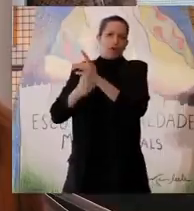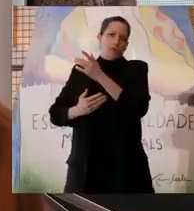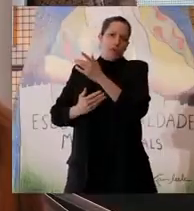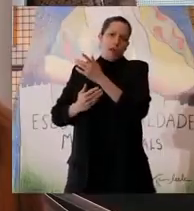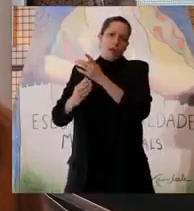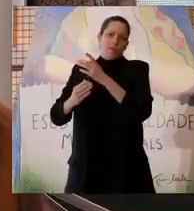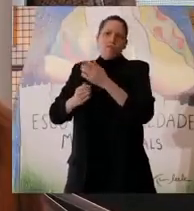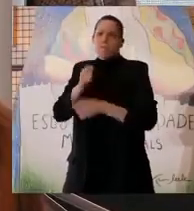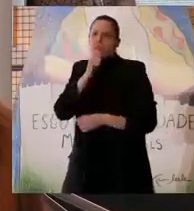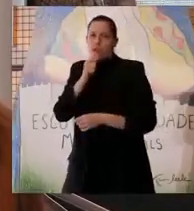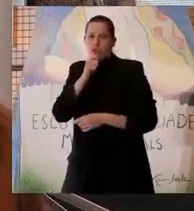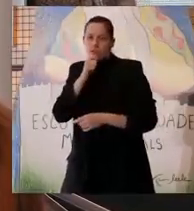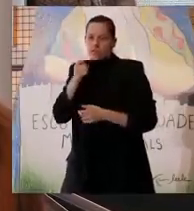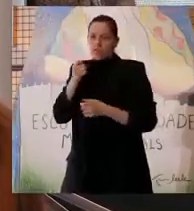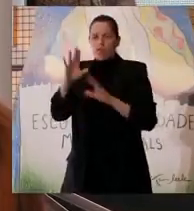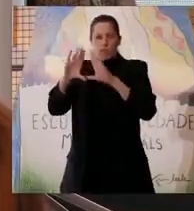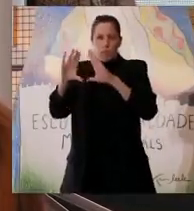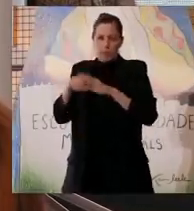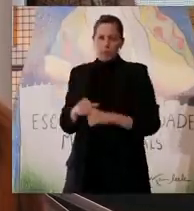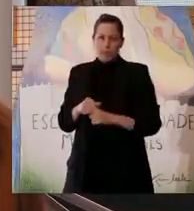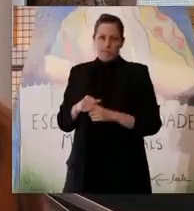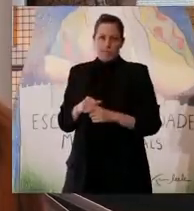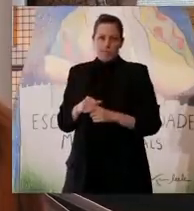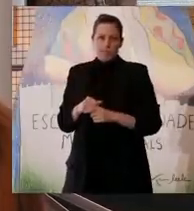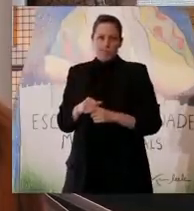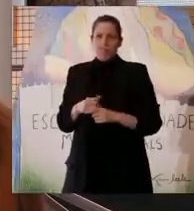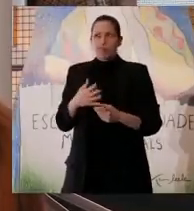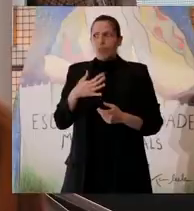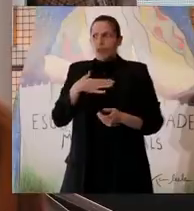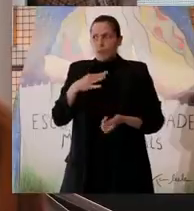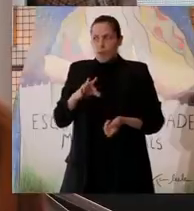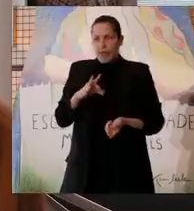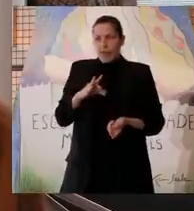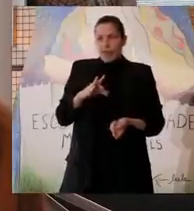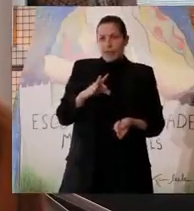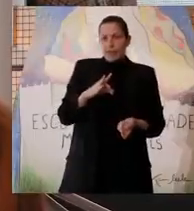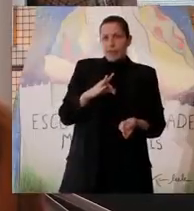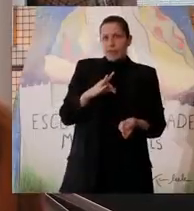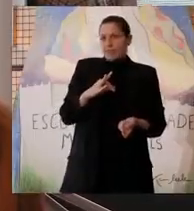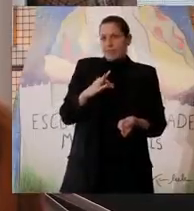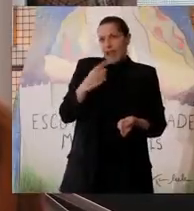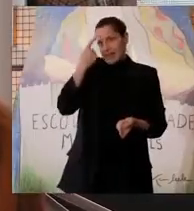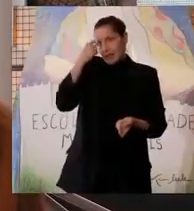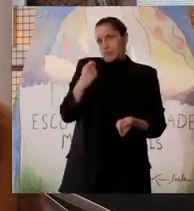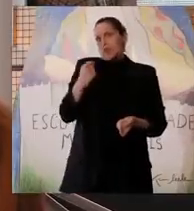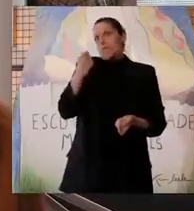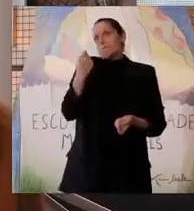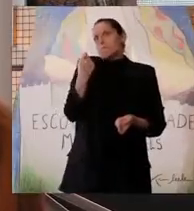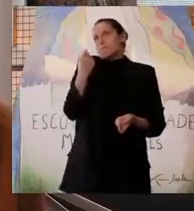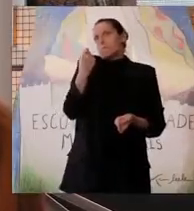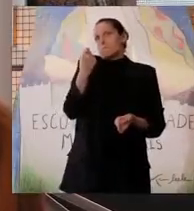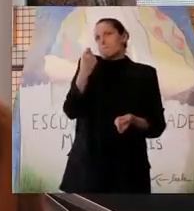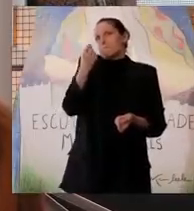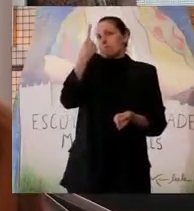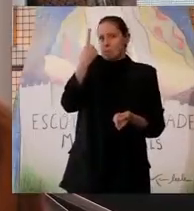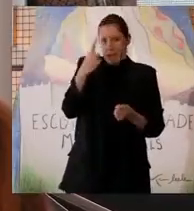conscientemente conscientemente como sabemos y seguro que se nos vienen mil casos a la cabeza y mencionabas algo que yo creo que estamos